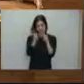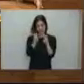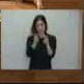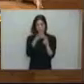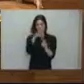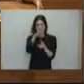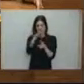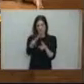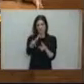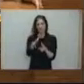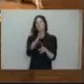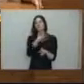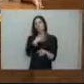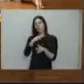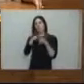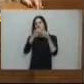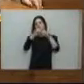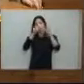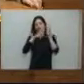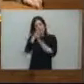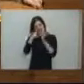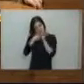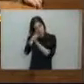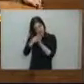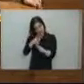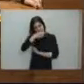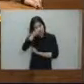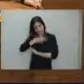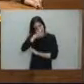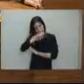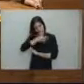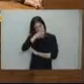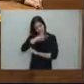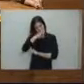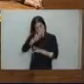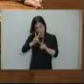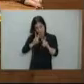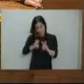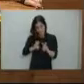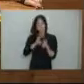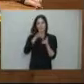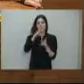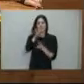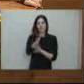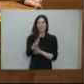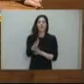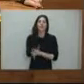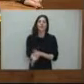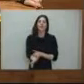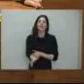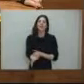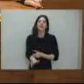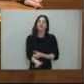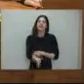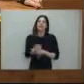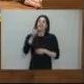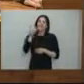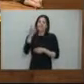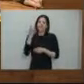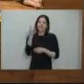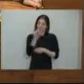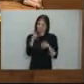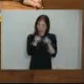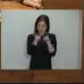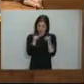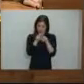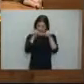escribir discursos nuevos en los nuevos tiempos, y hay que responder de forma más sensible y solidaria